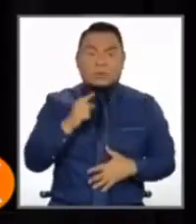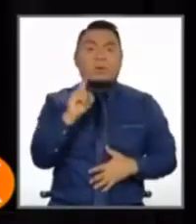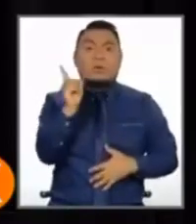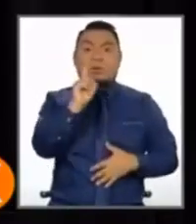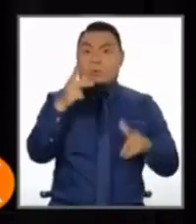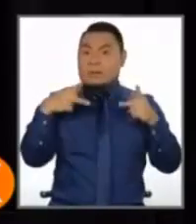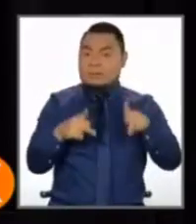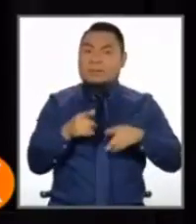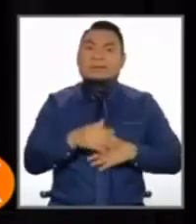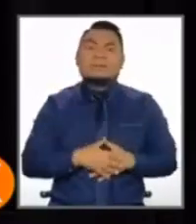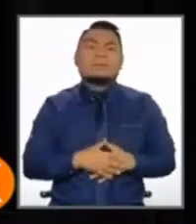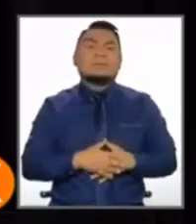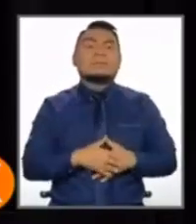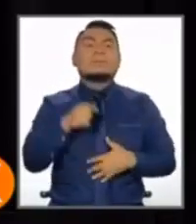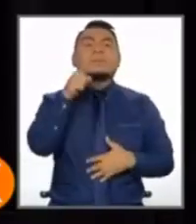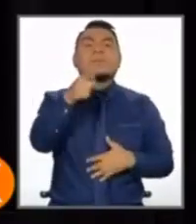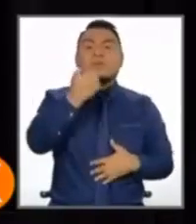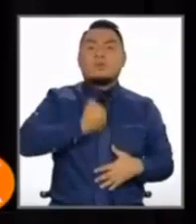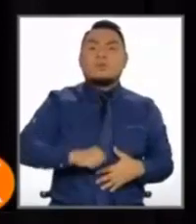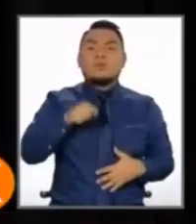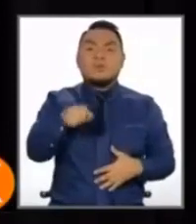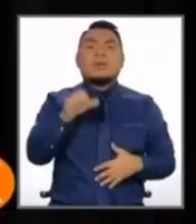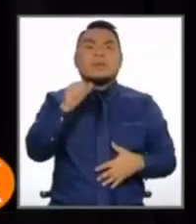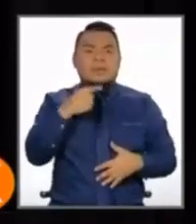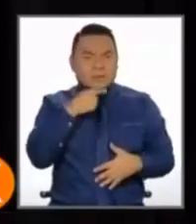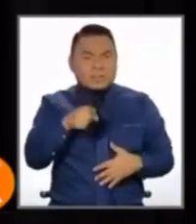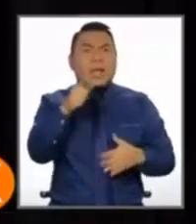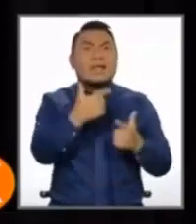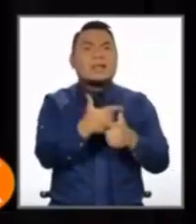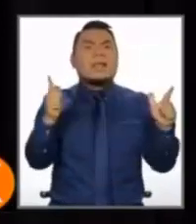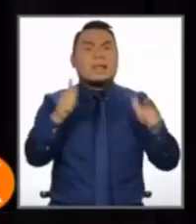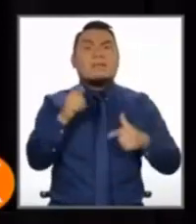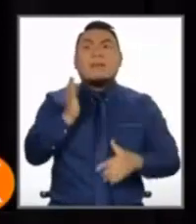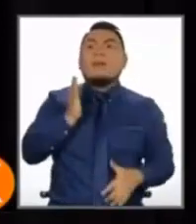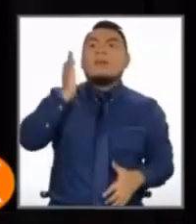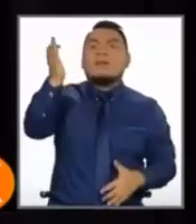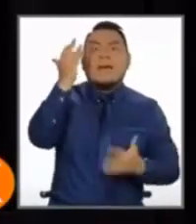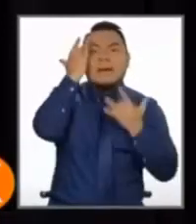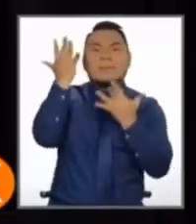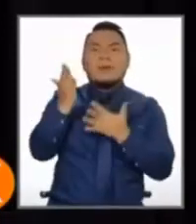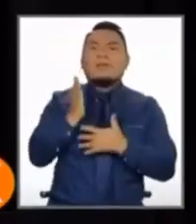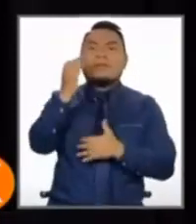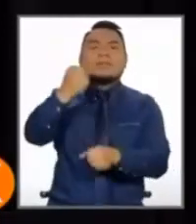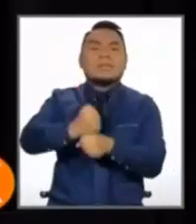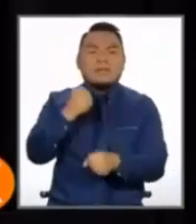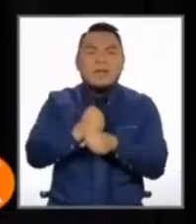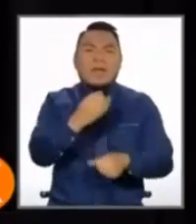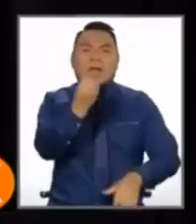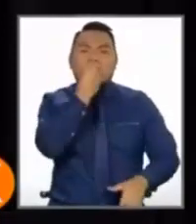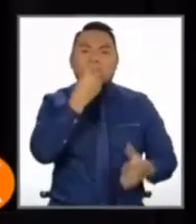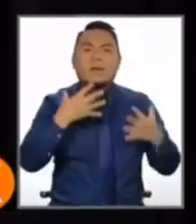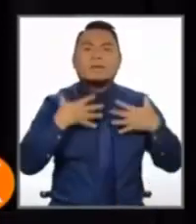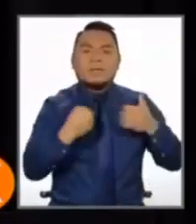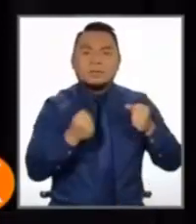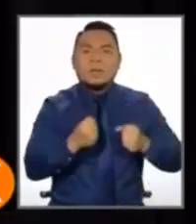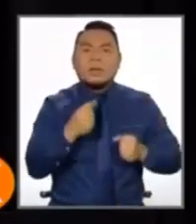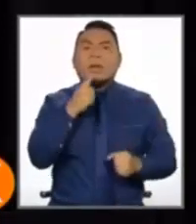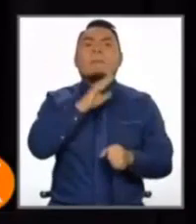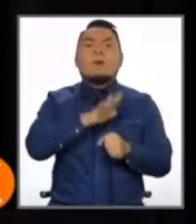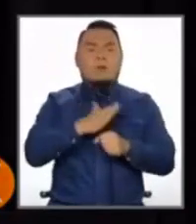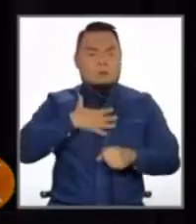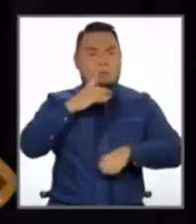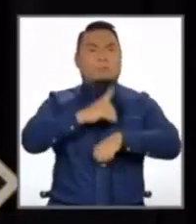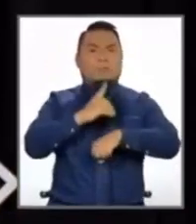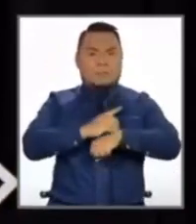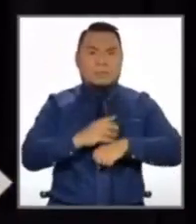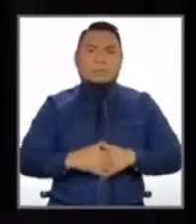no permitas que tus hijos no sean libres de elegir con esperanza. Trabajo, comida, salud. Palabra de